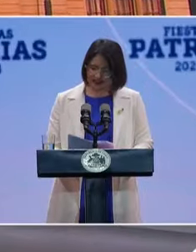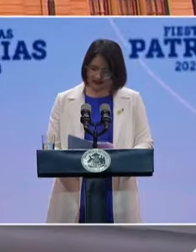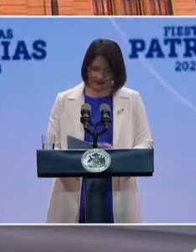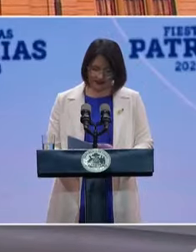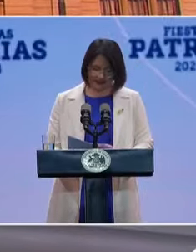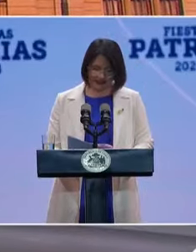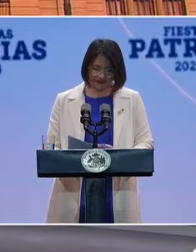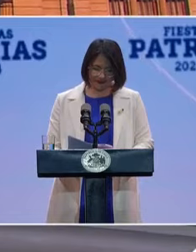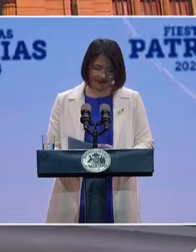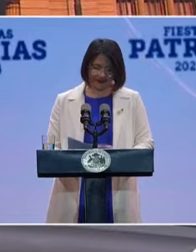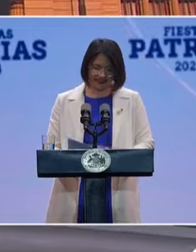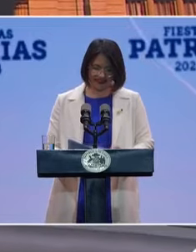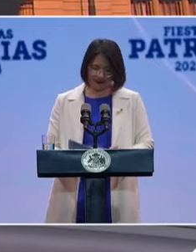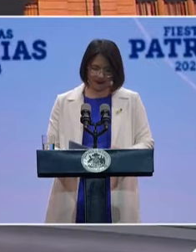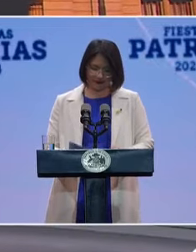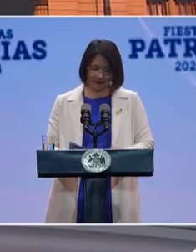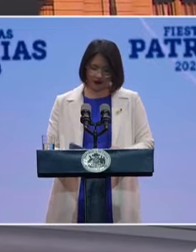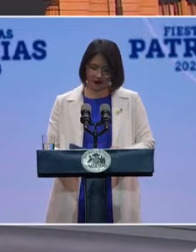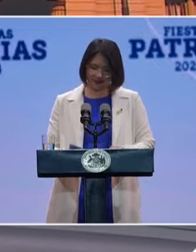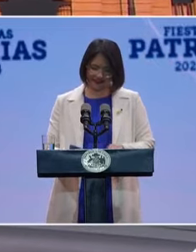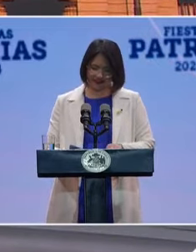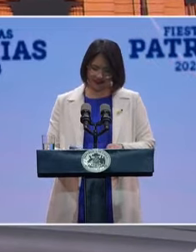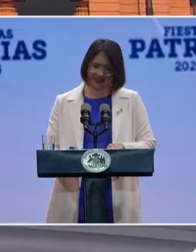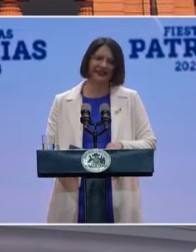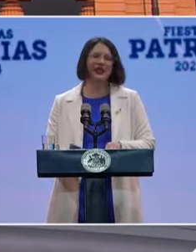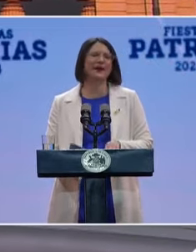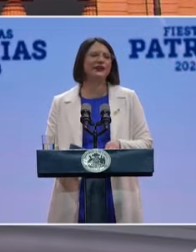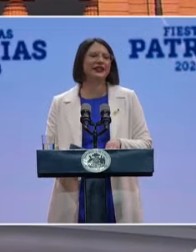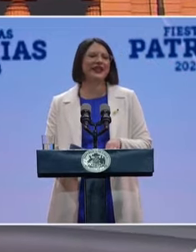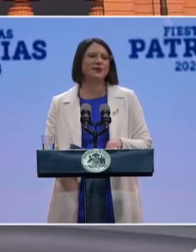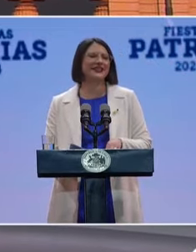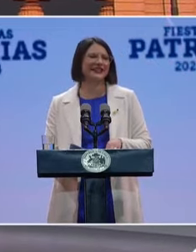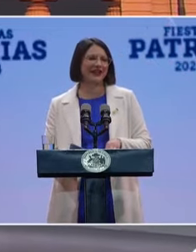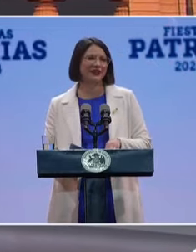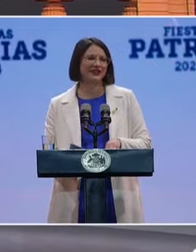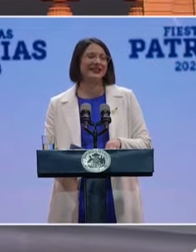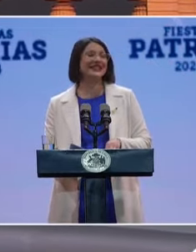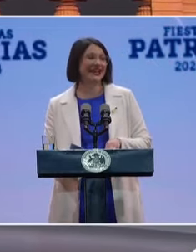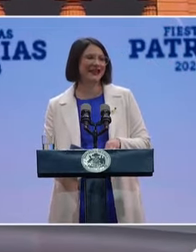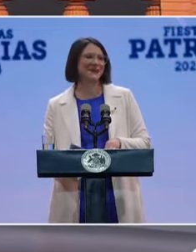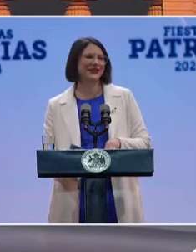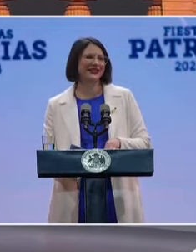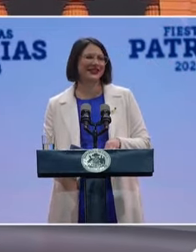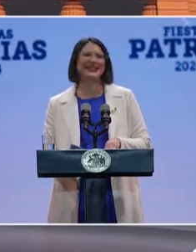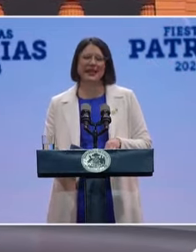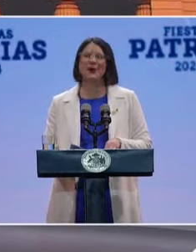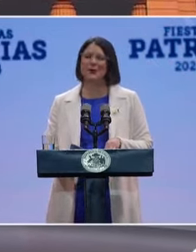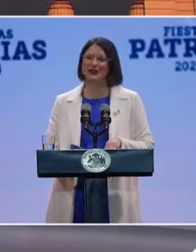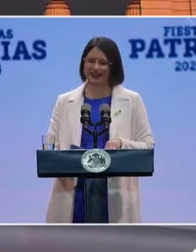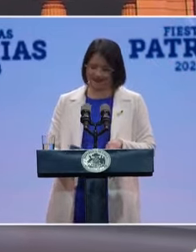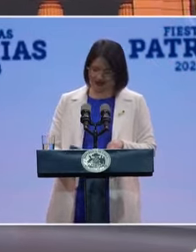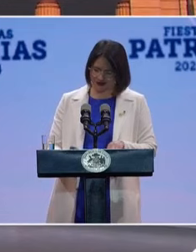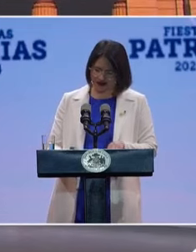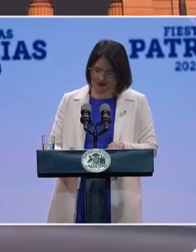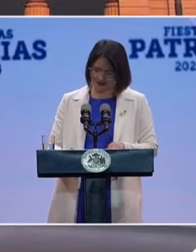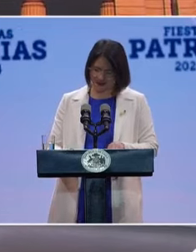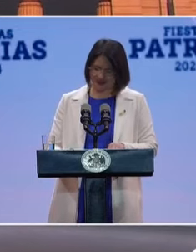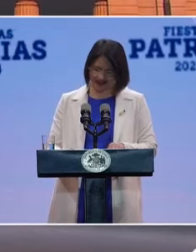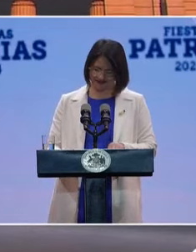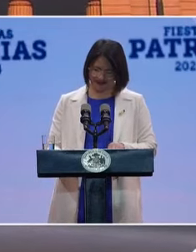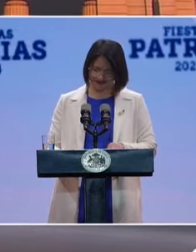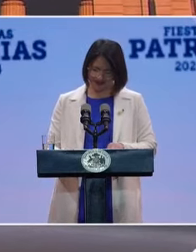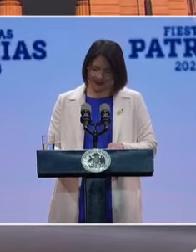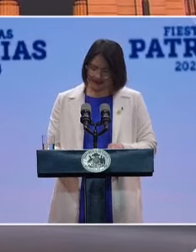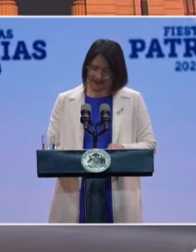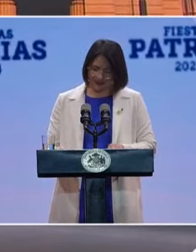como consecuencia del caso Audios. La decisión del máximo tribunal incluye causas de la sala en la que participó la ministra desde el